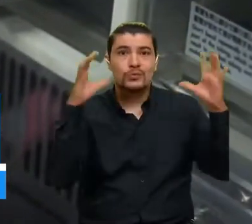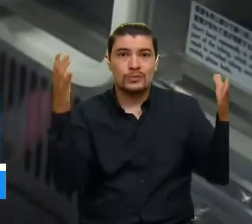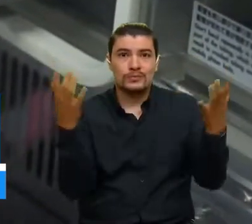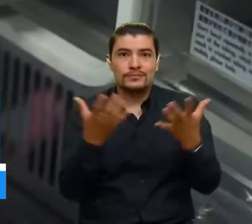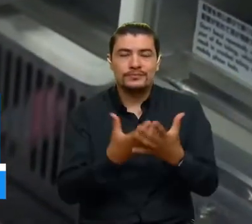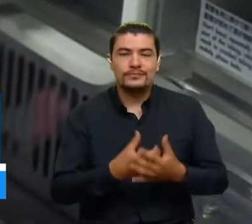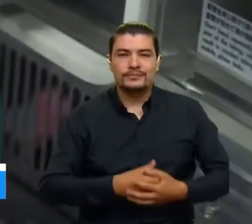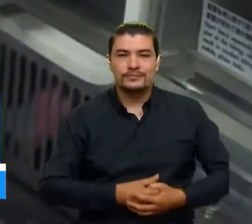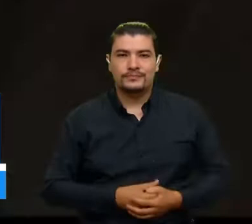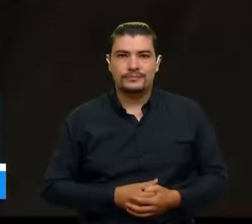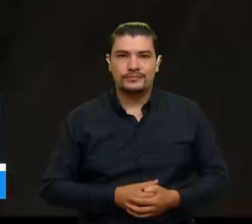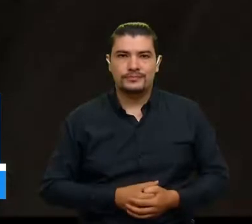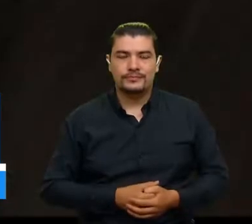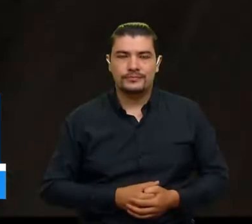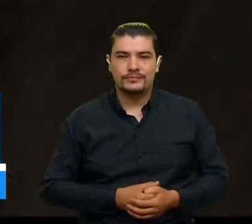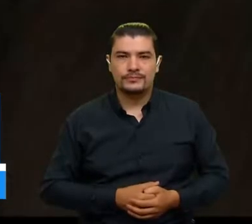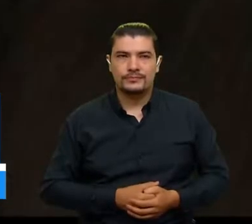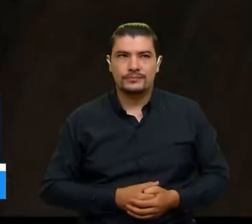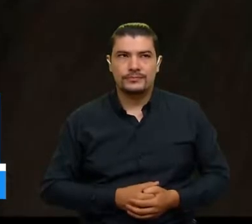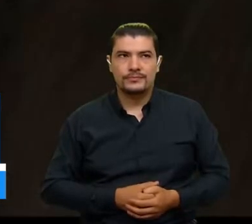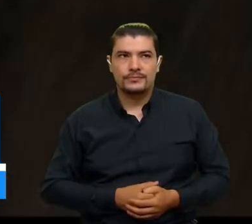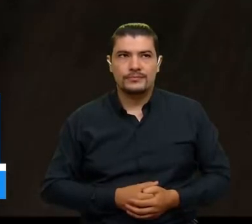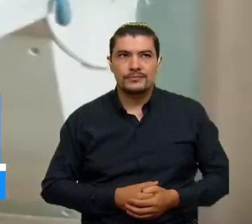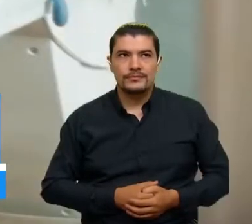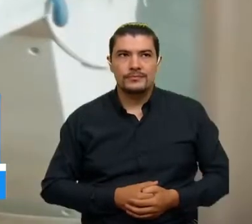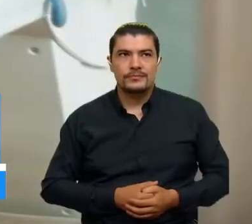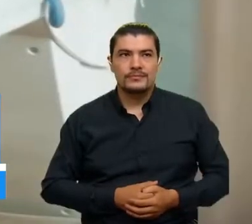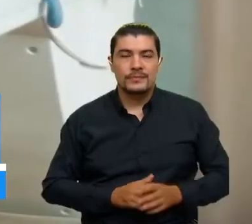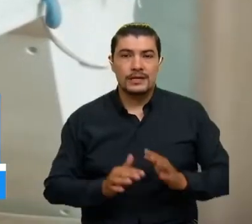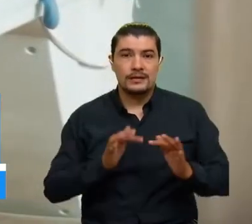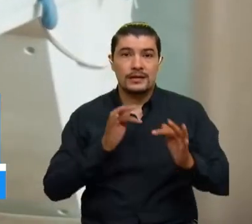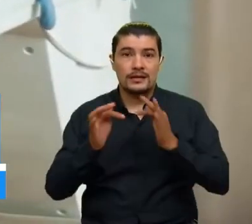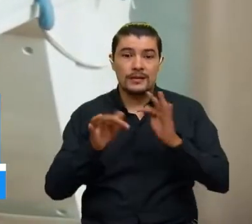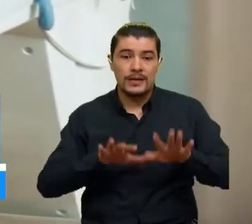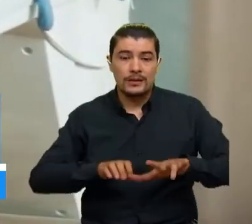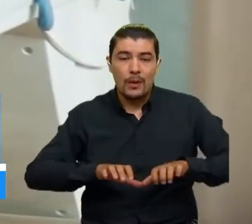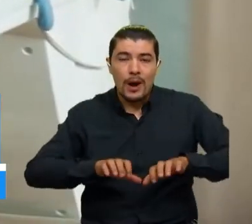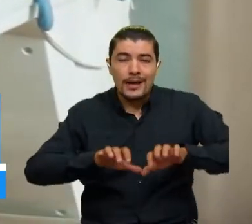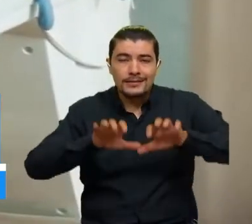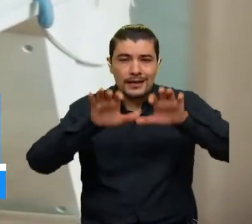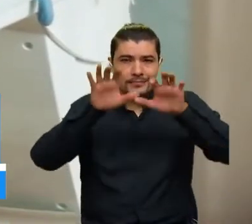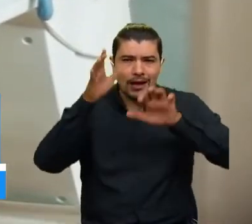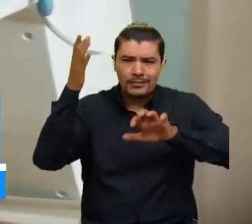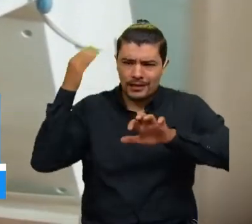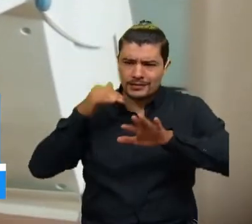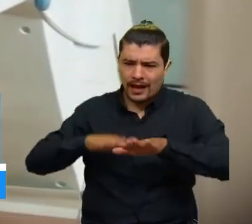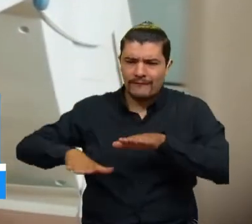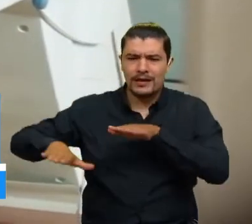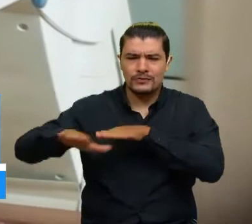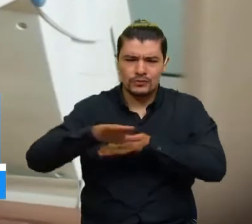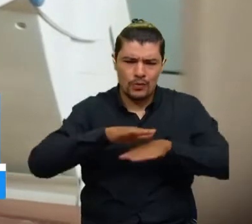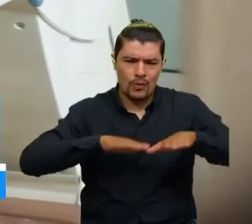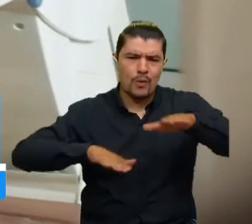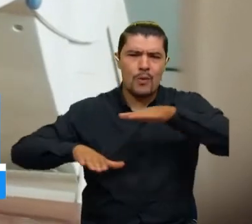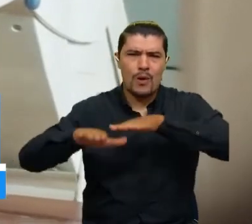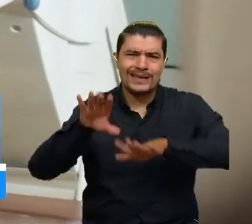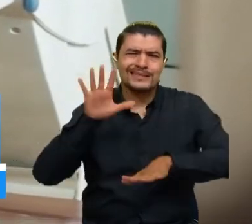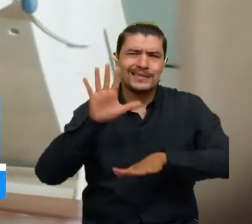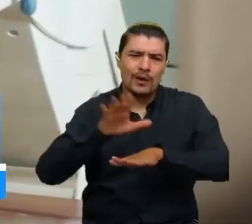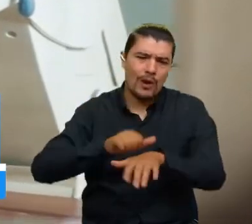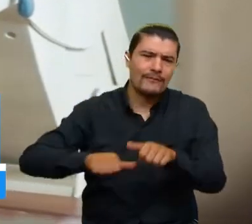Retrocedimos 5 pasos que ya habíamos avanzado en el tratamiento del cáncer. En cuanto al factor tecnológico, aún falta